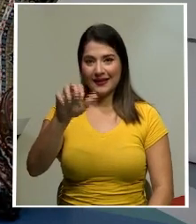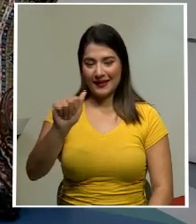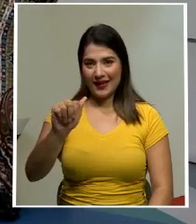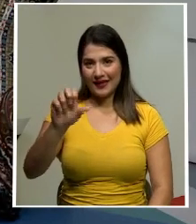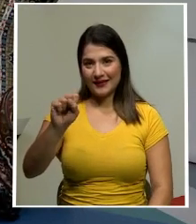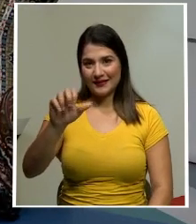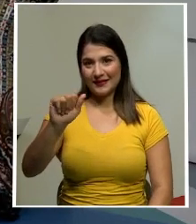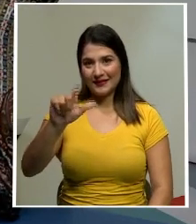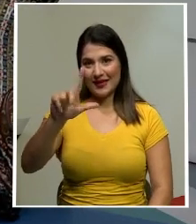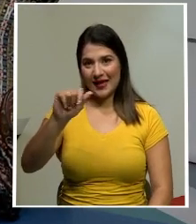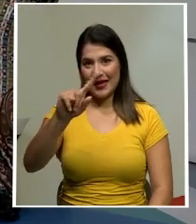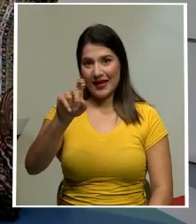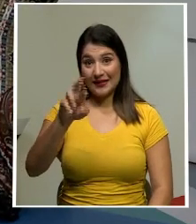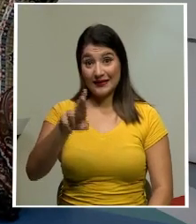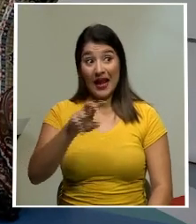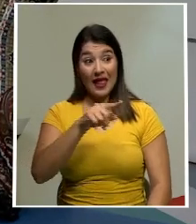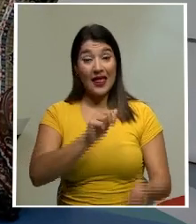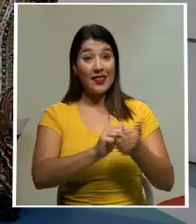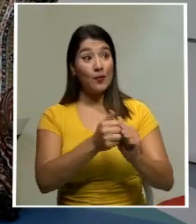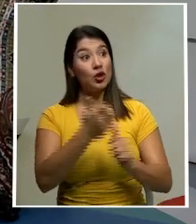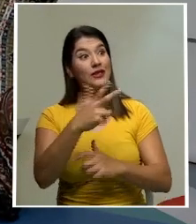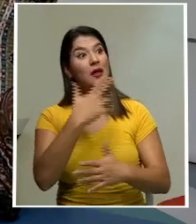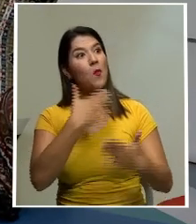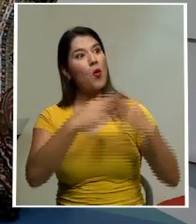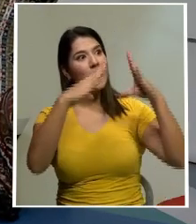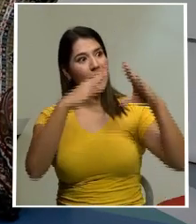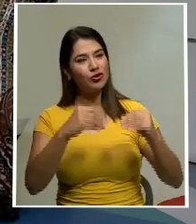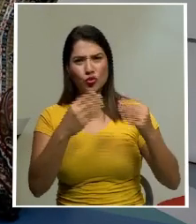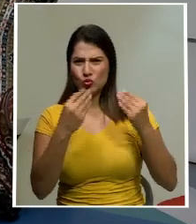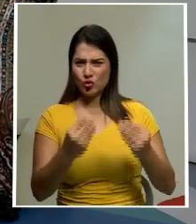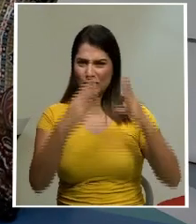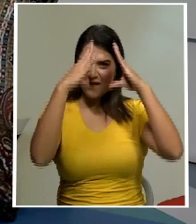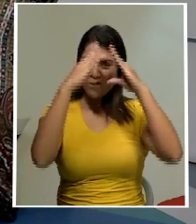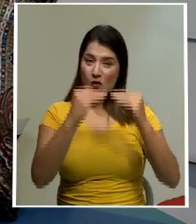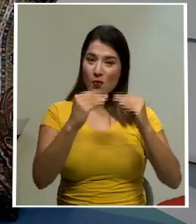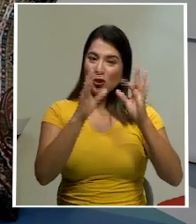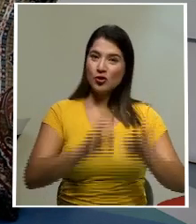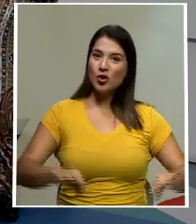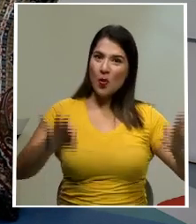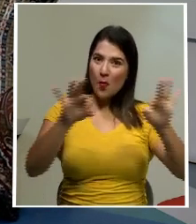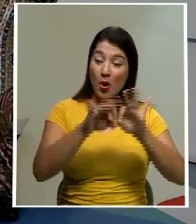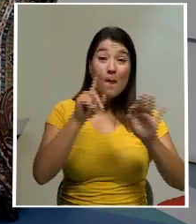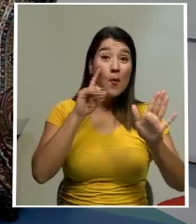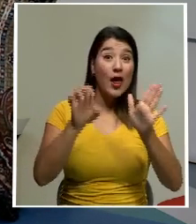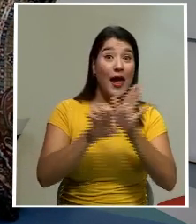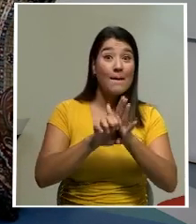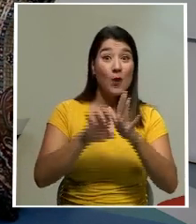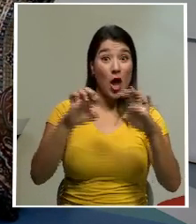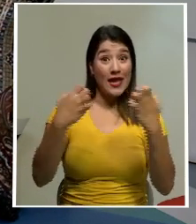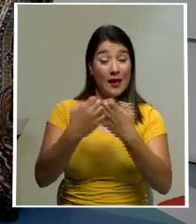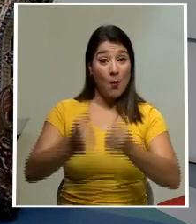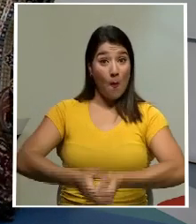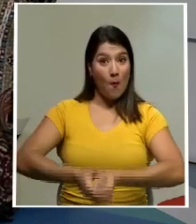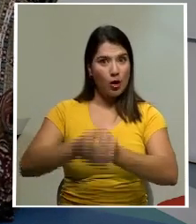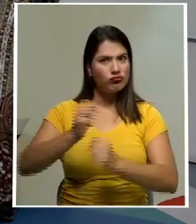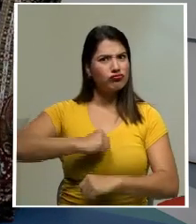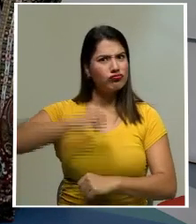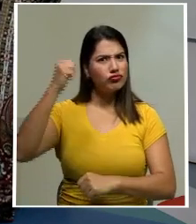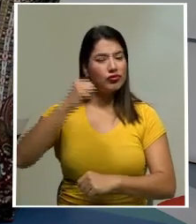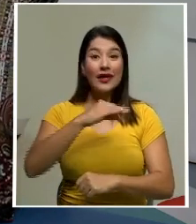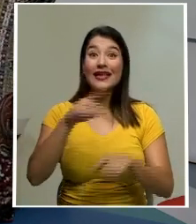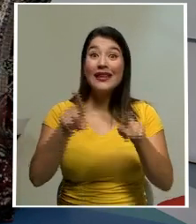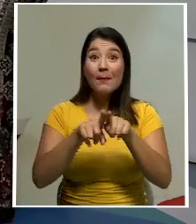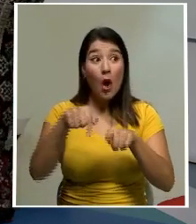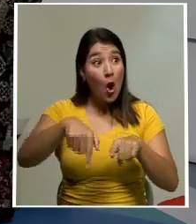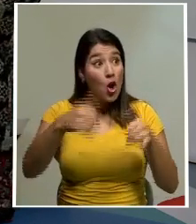13. Andrea, muy buenas noches. Bueno, mucha información importante, entre ellos un triunfo de la selección de voleibol y también partidito hoy a las